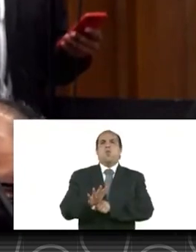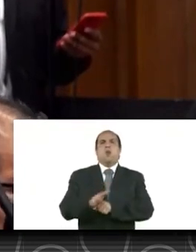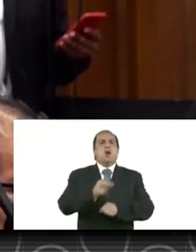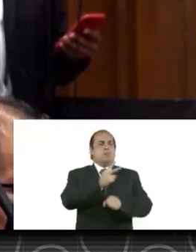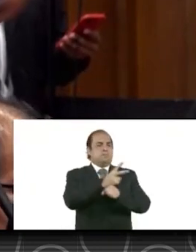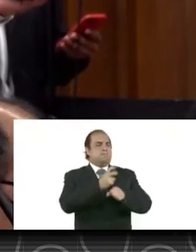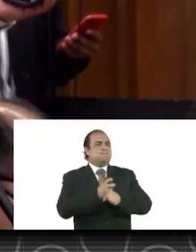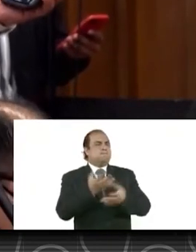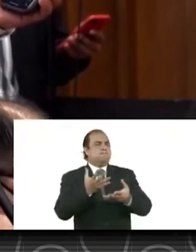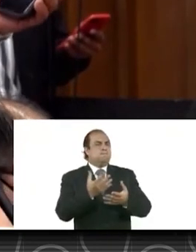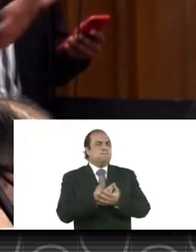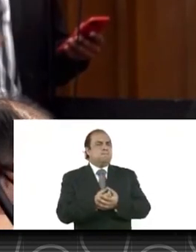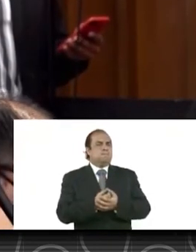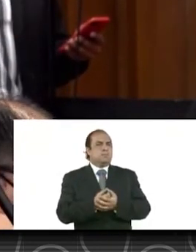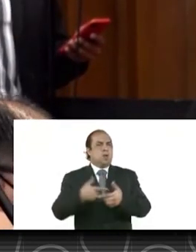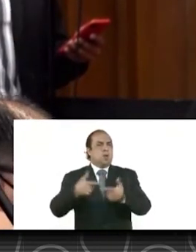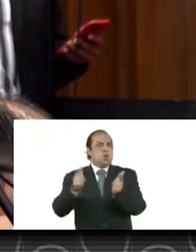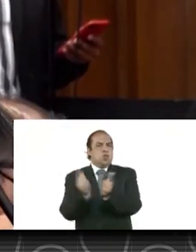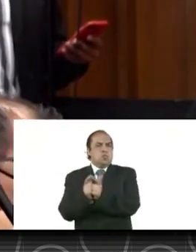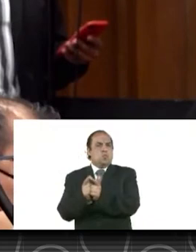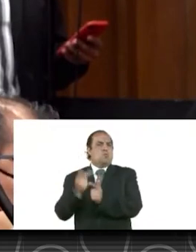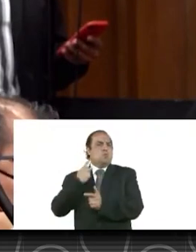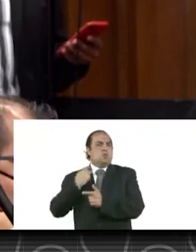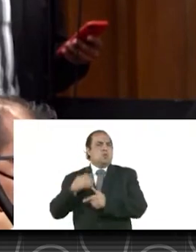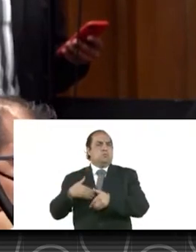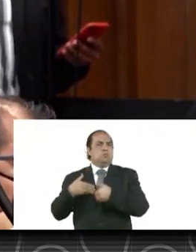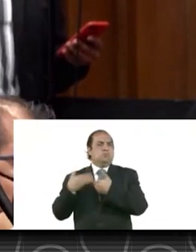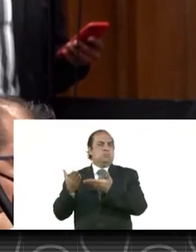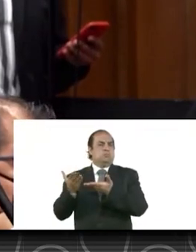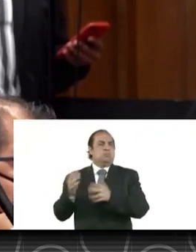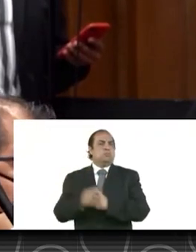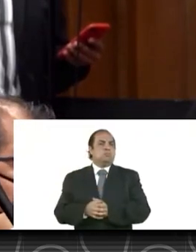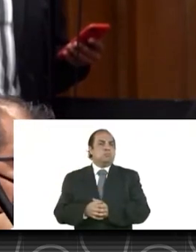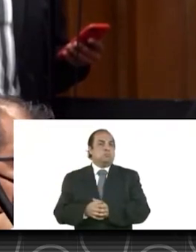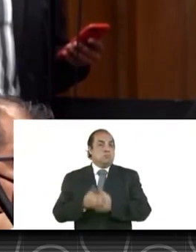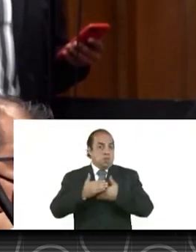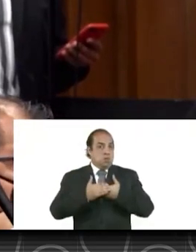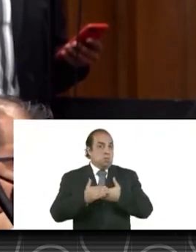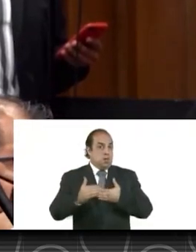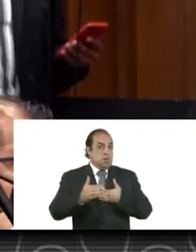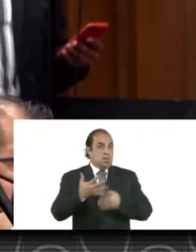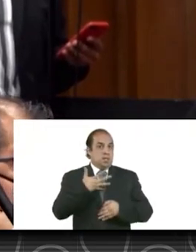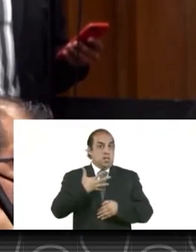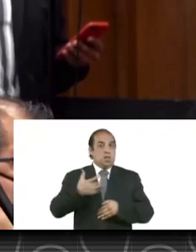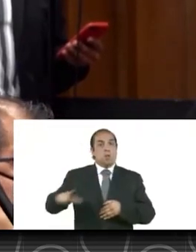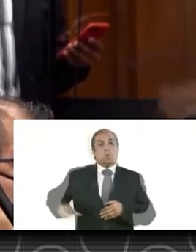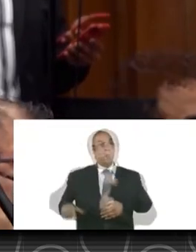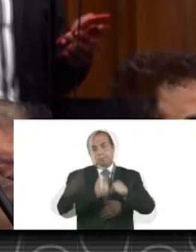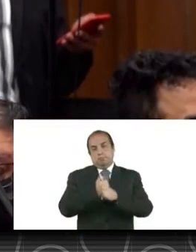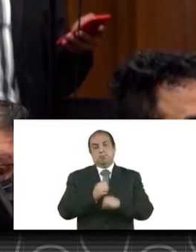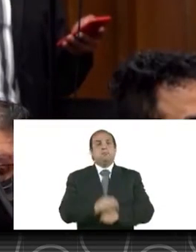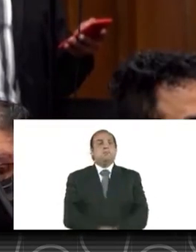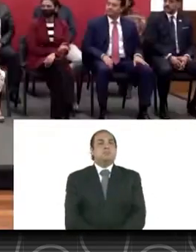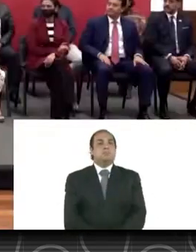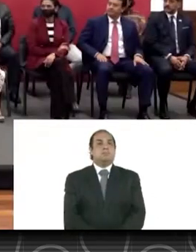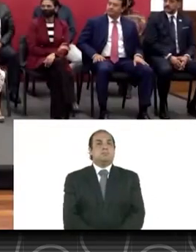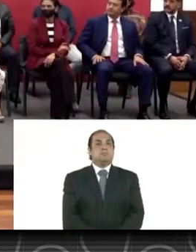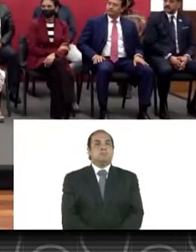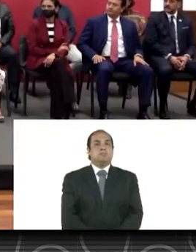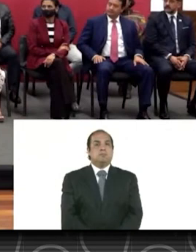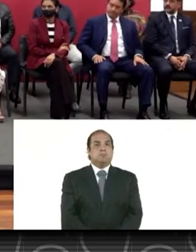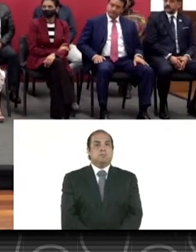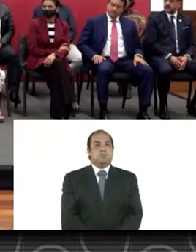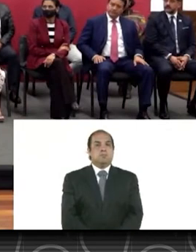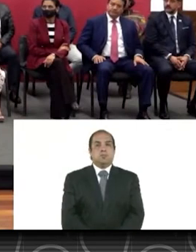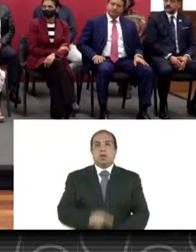a la oposición hacia adelante, tomando en cuenta que gobiernan 9 alcaldías? Bueno, nosotros vamos a